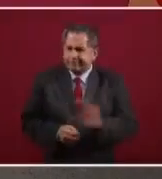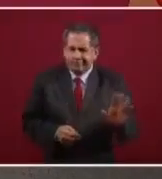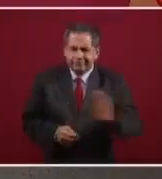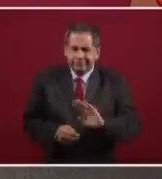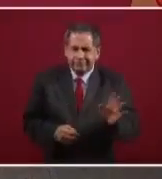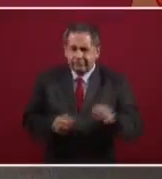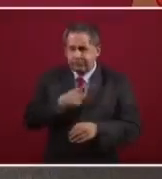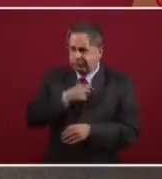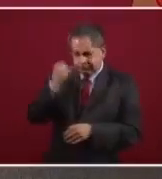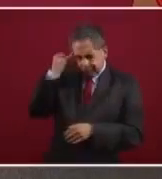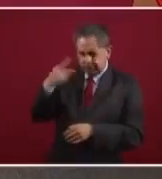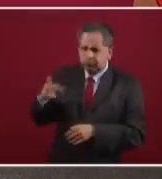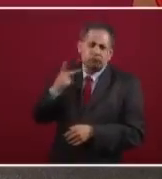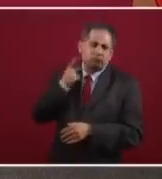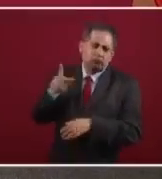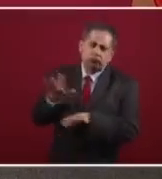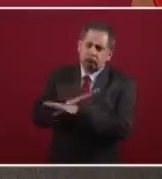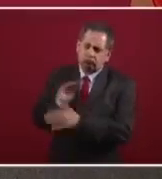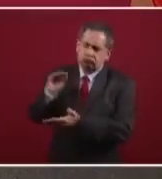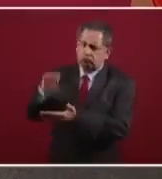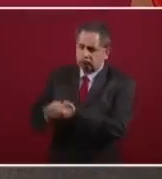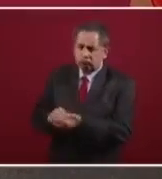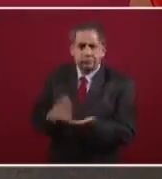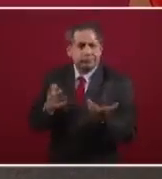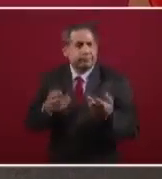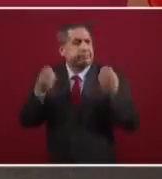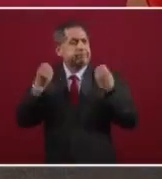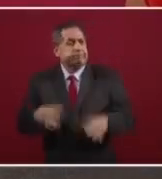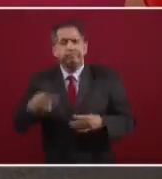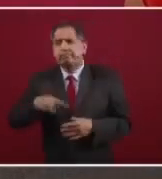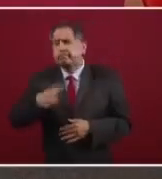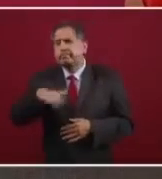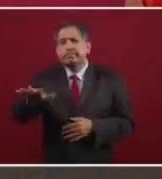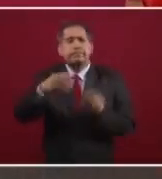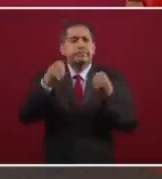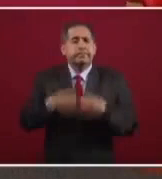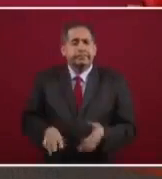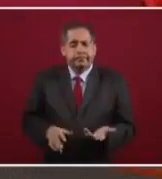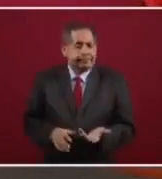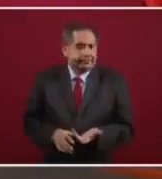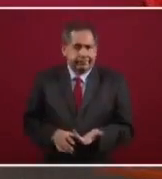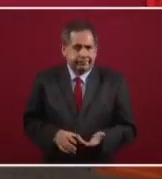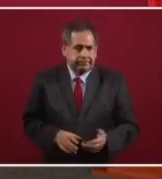imponer ese tipo de políticas antipopulares.